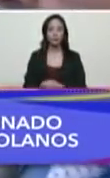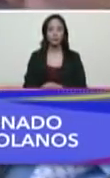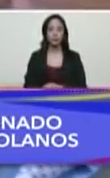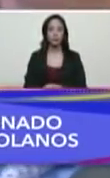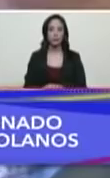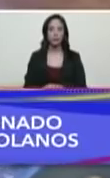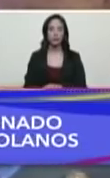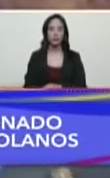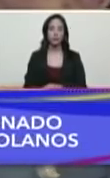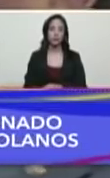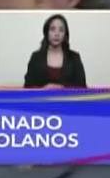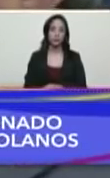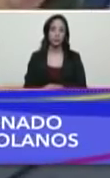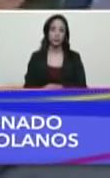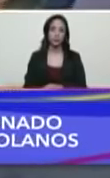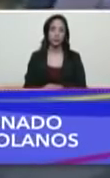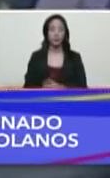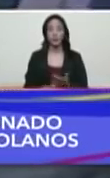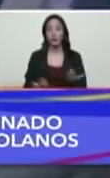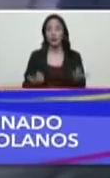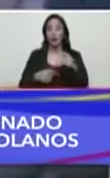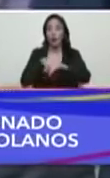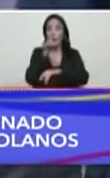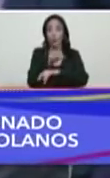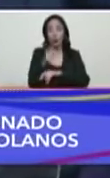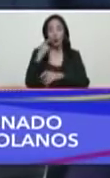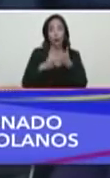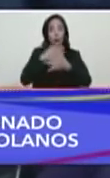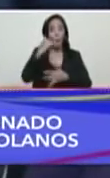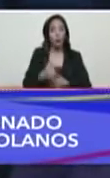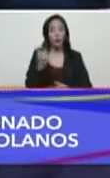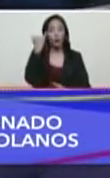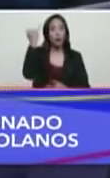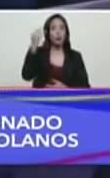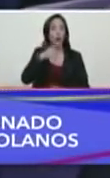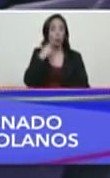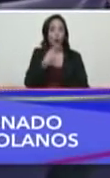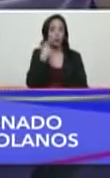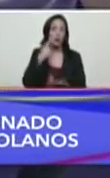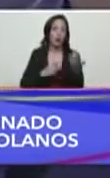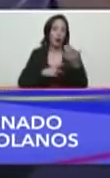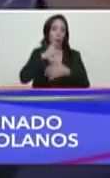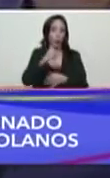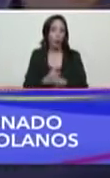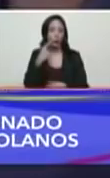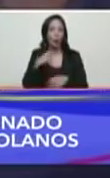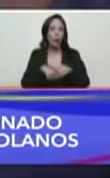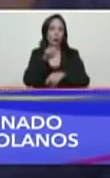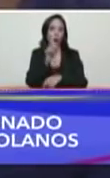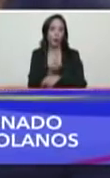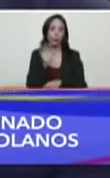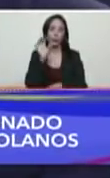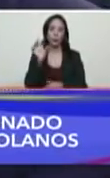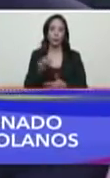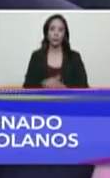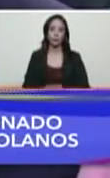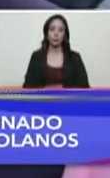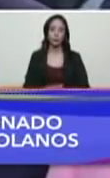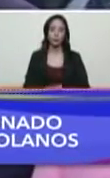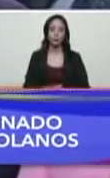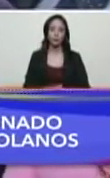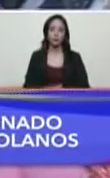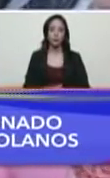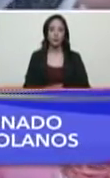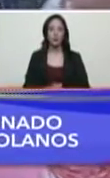Patria, somos la única, el único proyecto político, la única fuerza política, la única